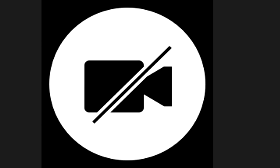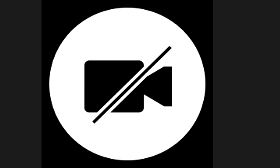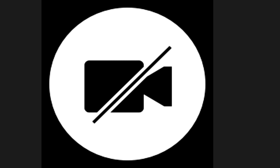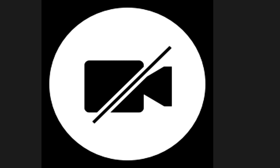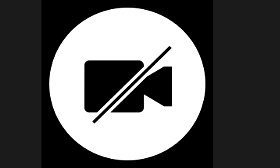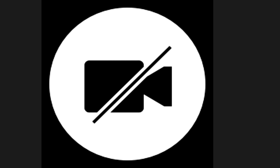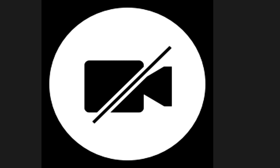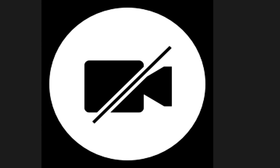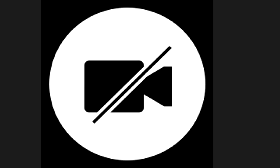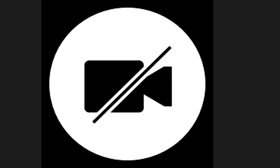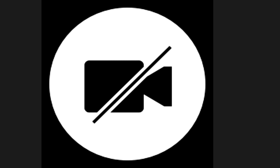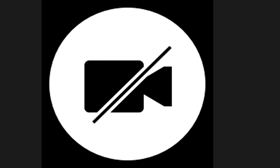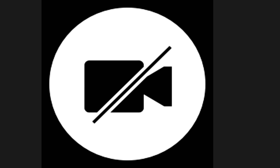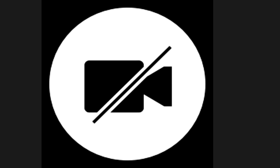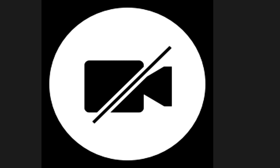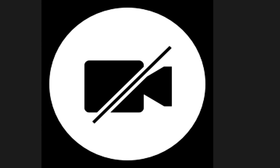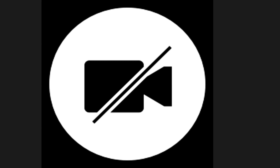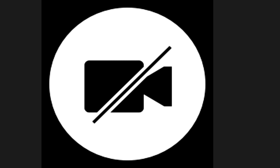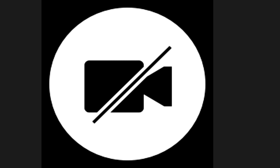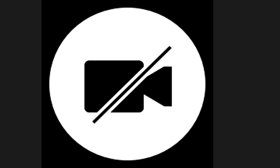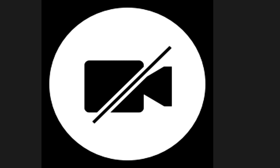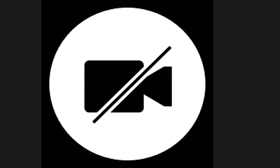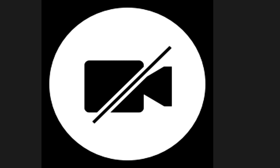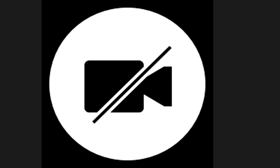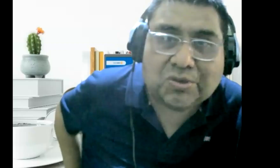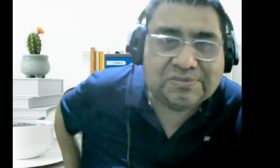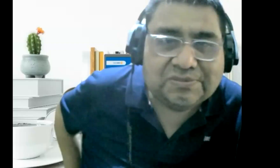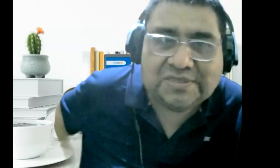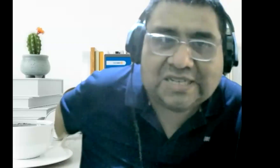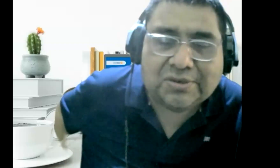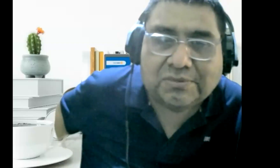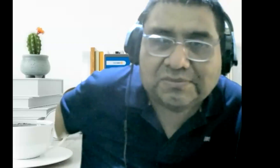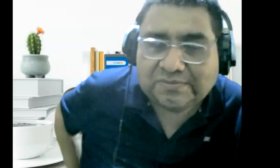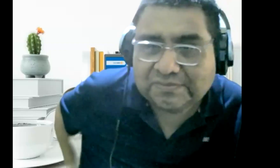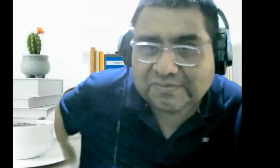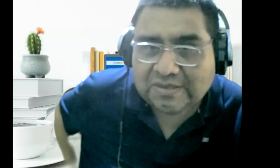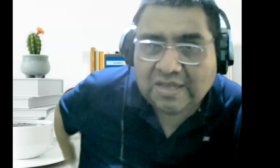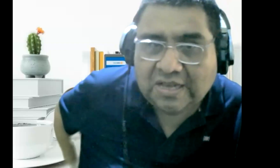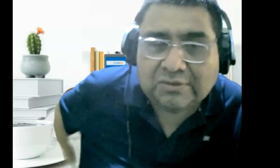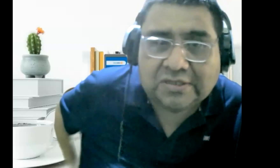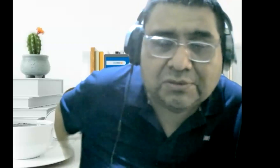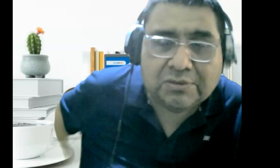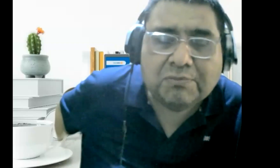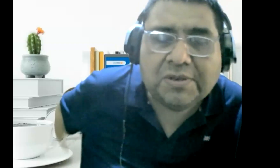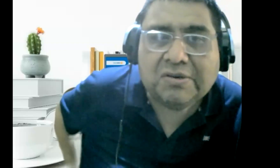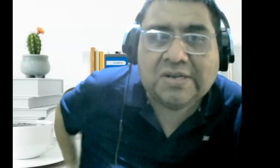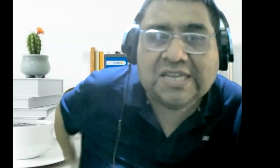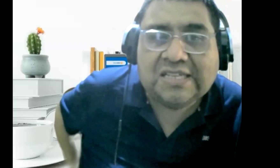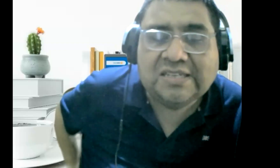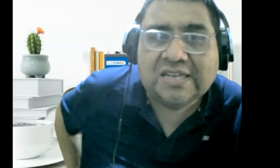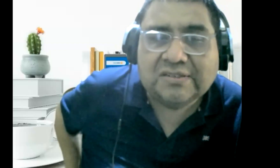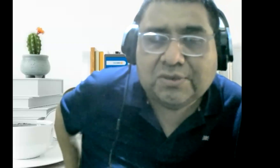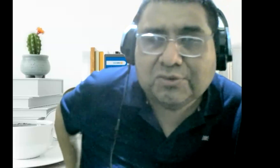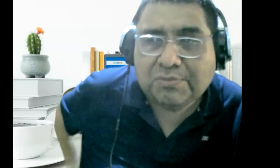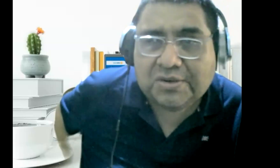pasada no he asistido. ¿Puedo llevar mis materiales? No, ya no. A no ser que uno Ya. de sus compañeros le